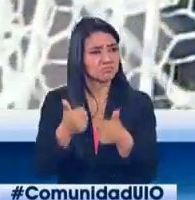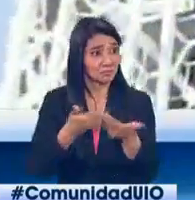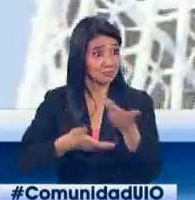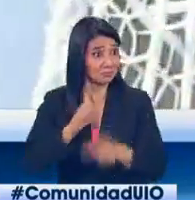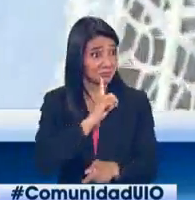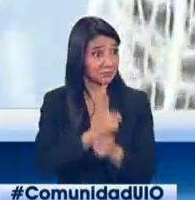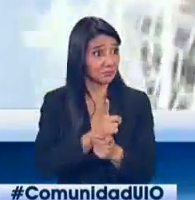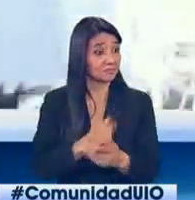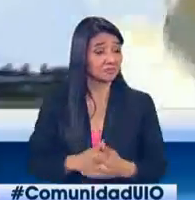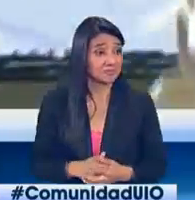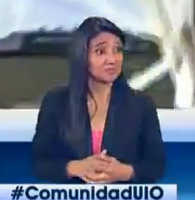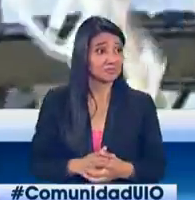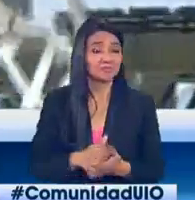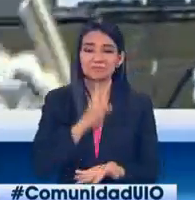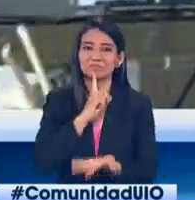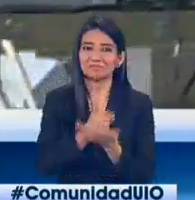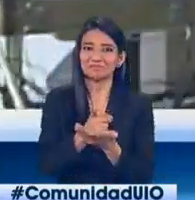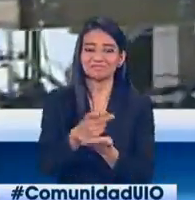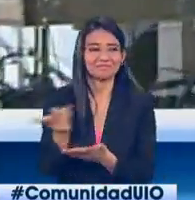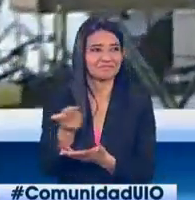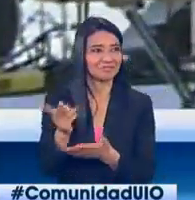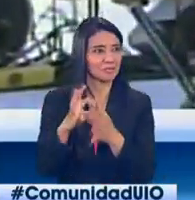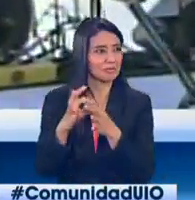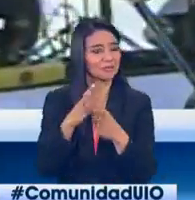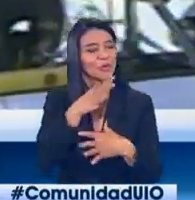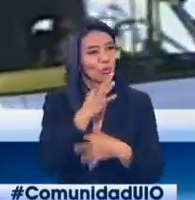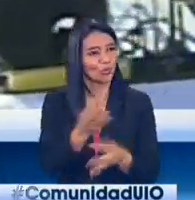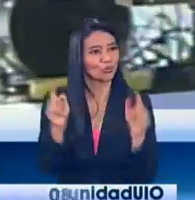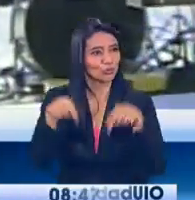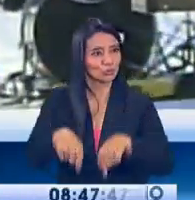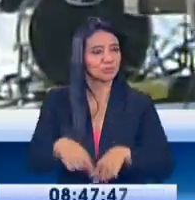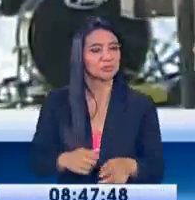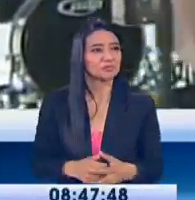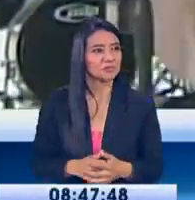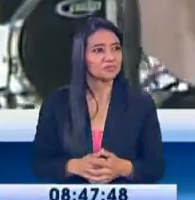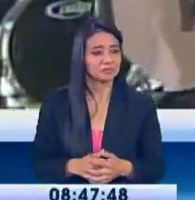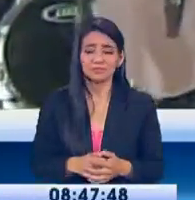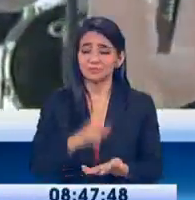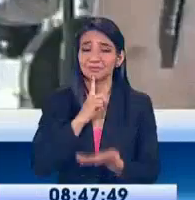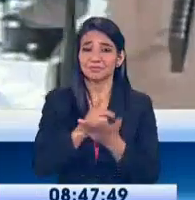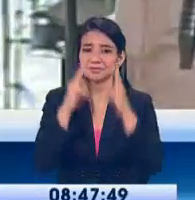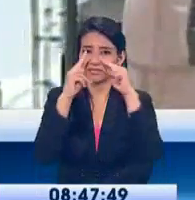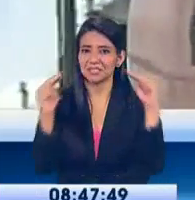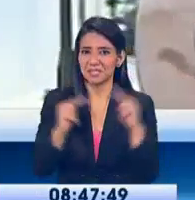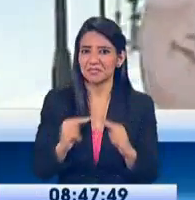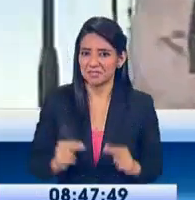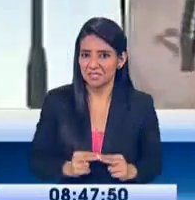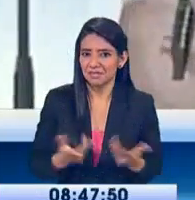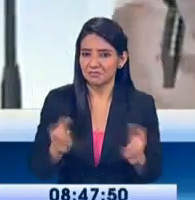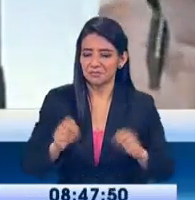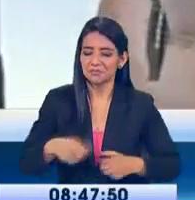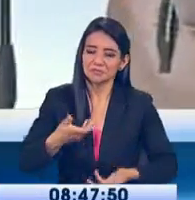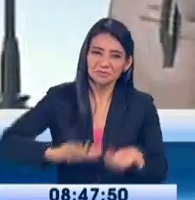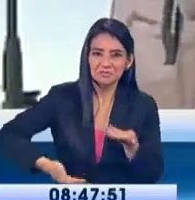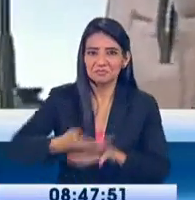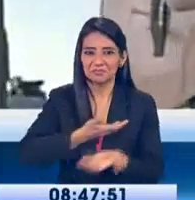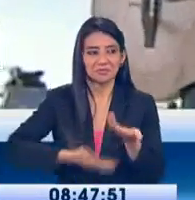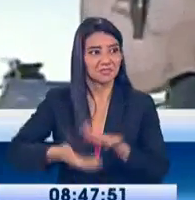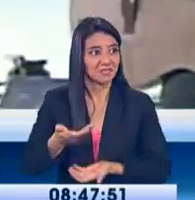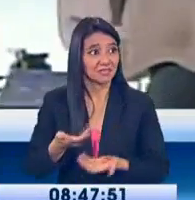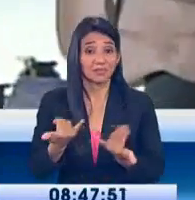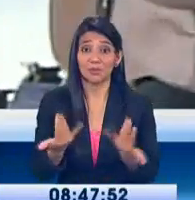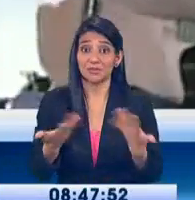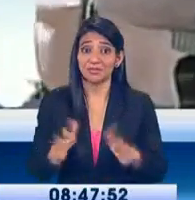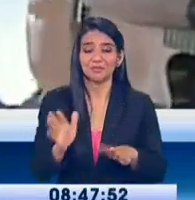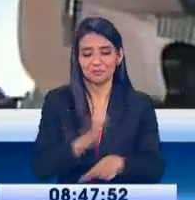compartir. Bueno, Renan, Sofi, un gusto estar acá. No, la Navidad es eso, como tú dices, es compartir. En este caso vamos a